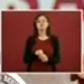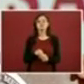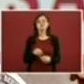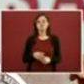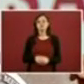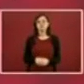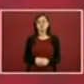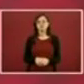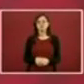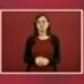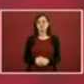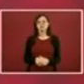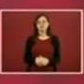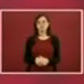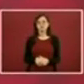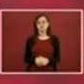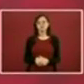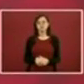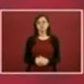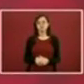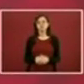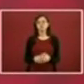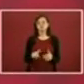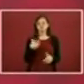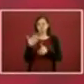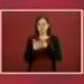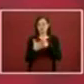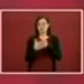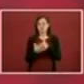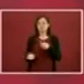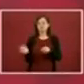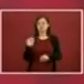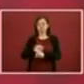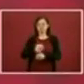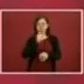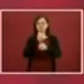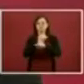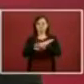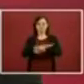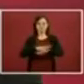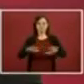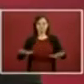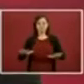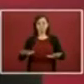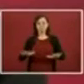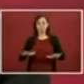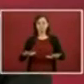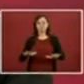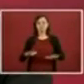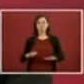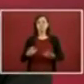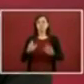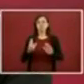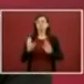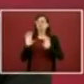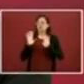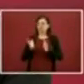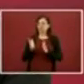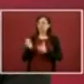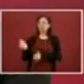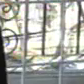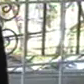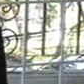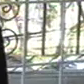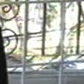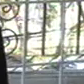se percibe la forma en la que podría resultar tan sencillo como de pronto pareciera se está percibiendo desde el gobierno, Jaime. Leo un